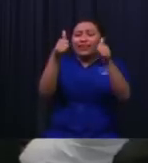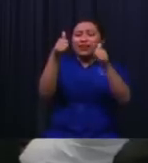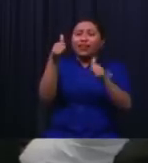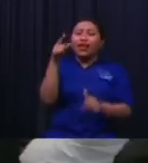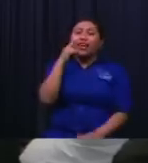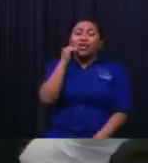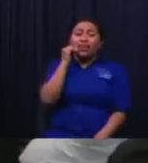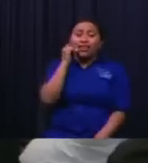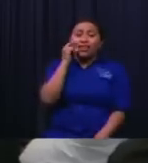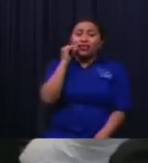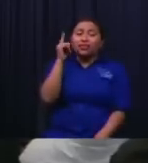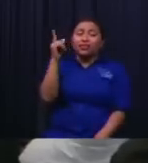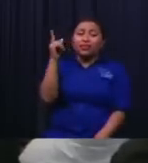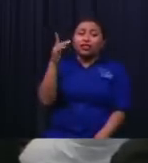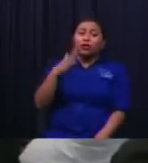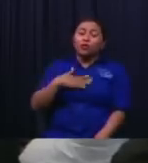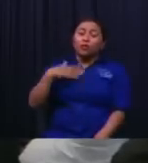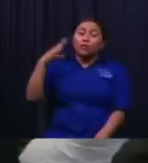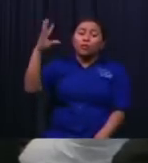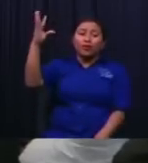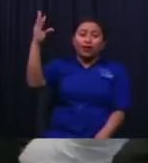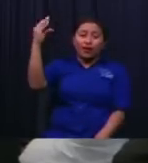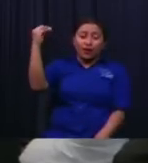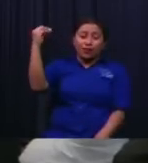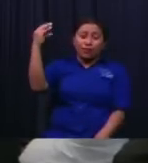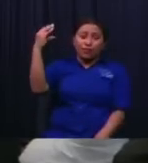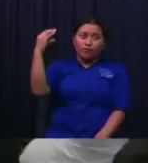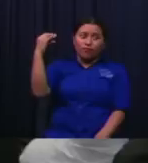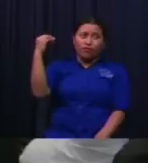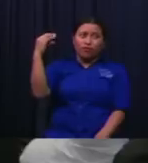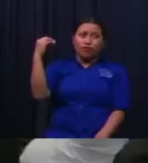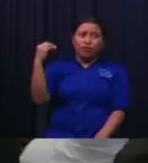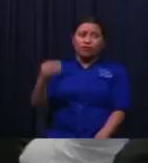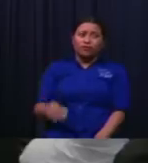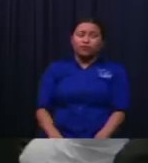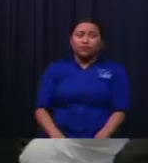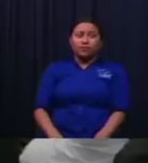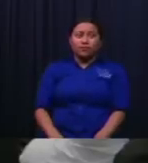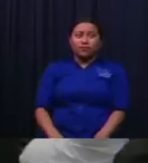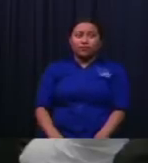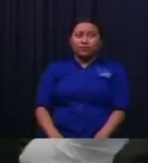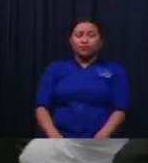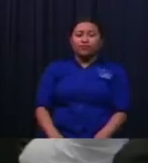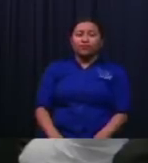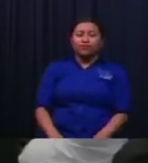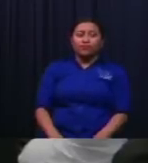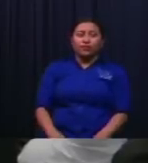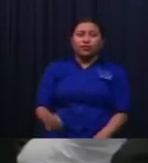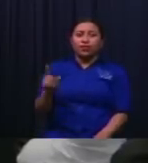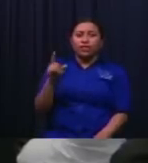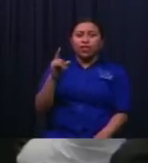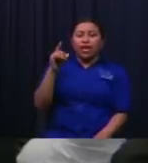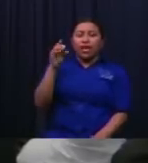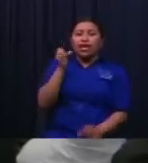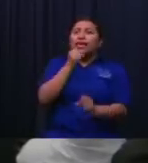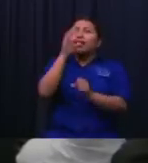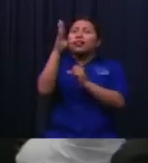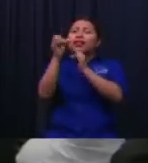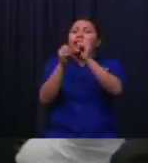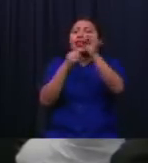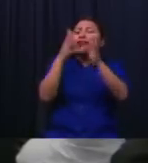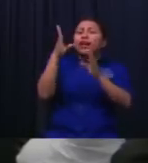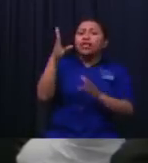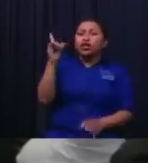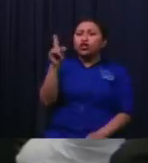habló. Que deja, porque eso no se le iba a olvidar nunca en su vida. Yo qué sé, hermano, si el Señor me